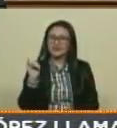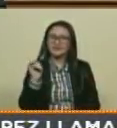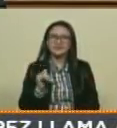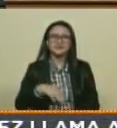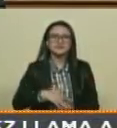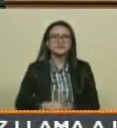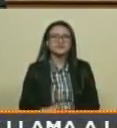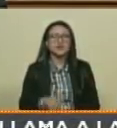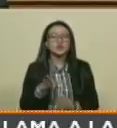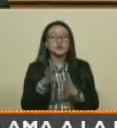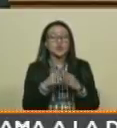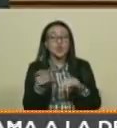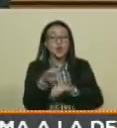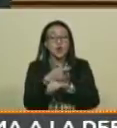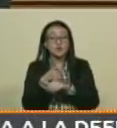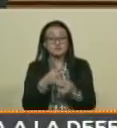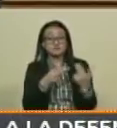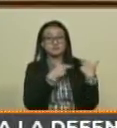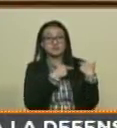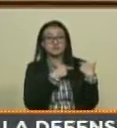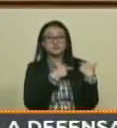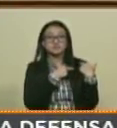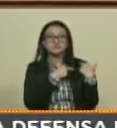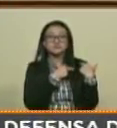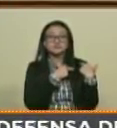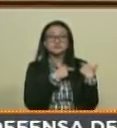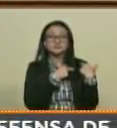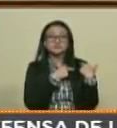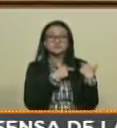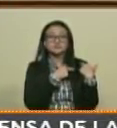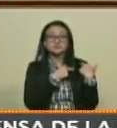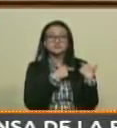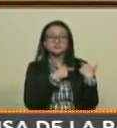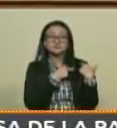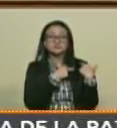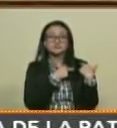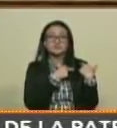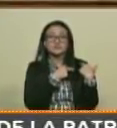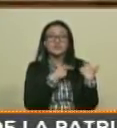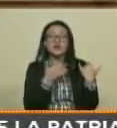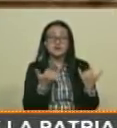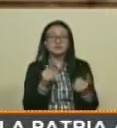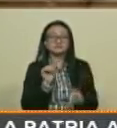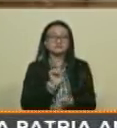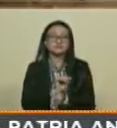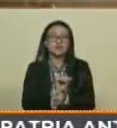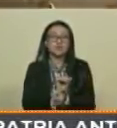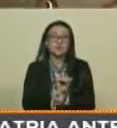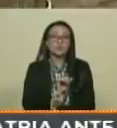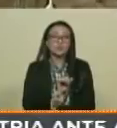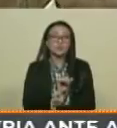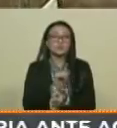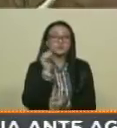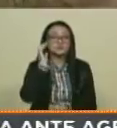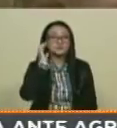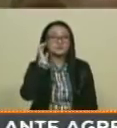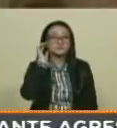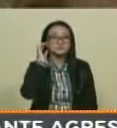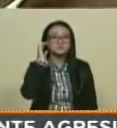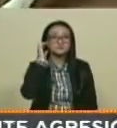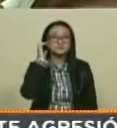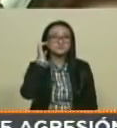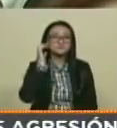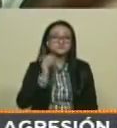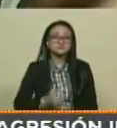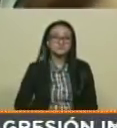Todos los gerentes vinculados a esto, a este puerto, están judicializados y privados de libertad.